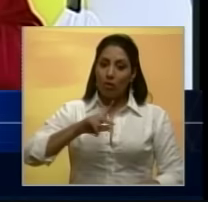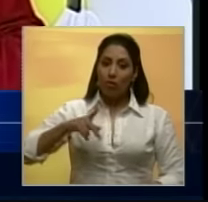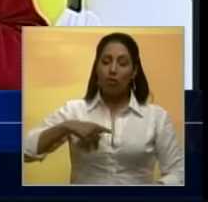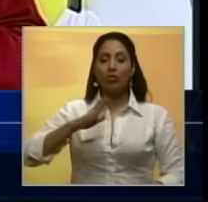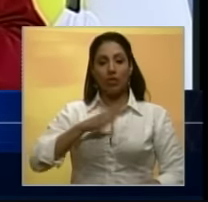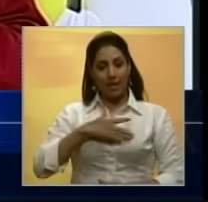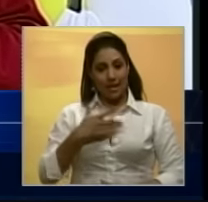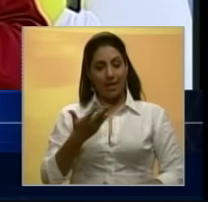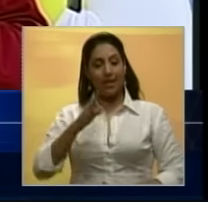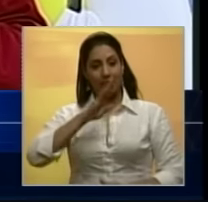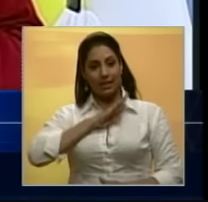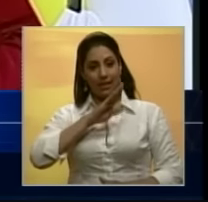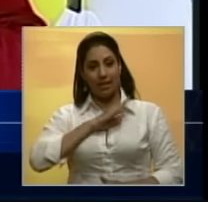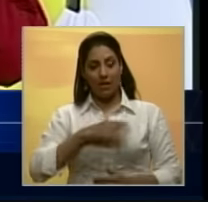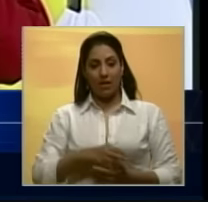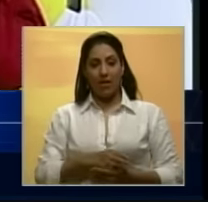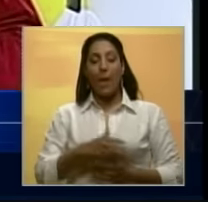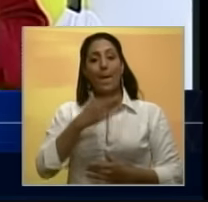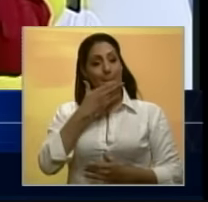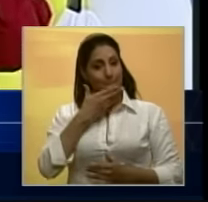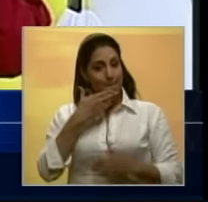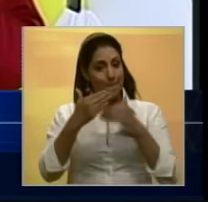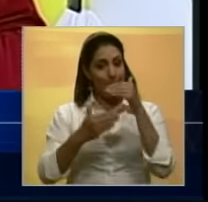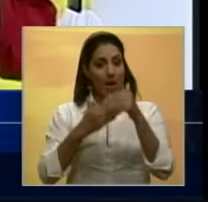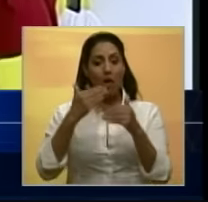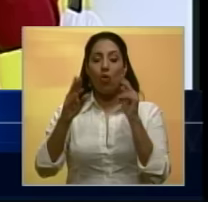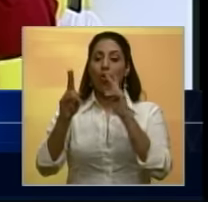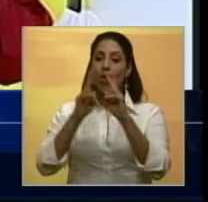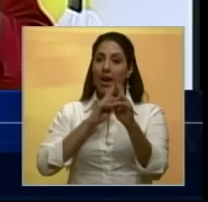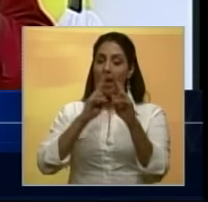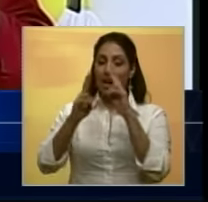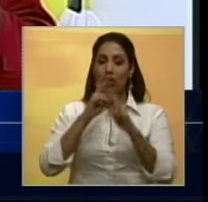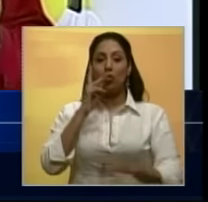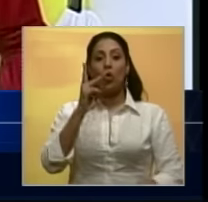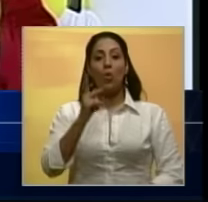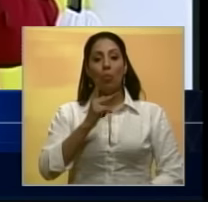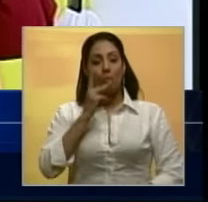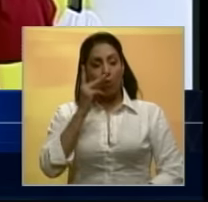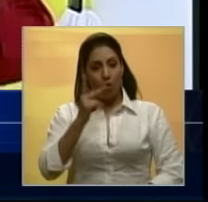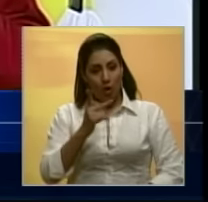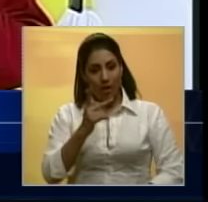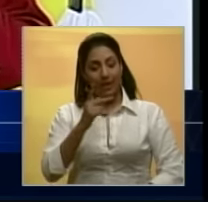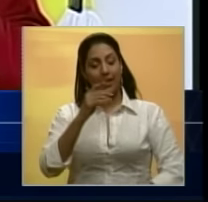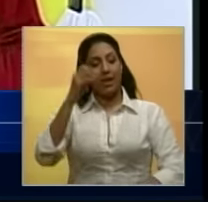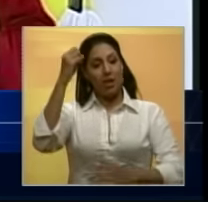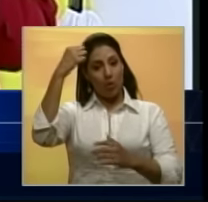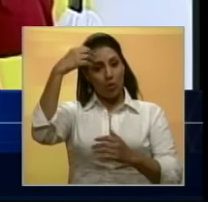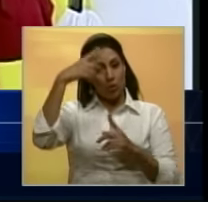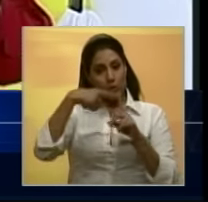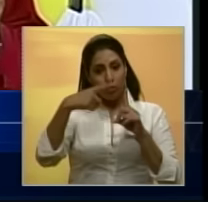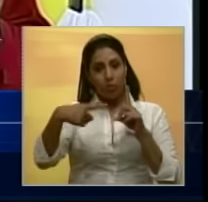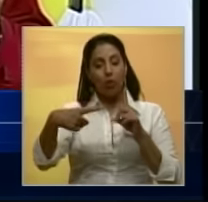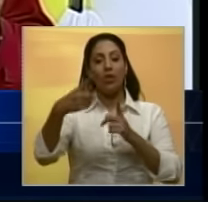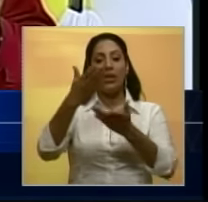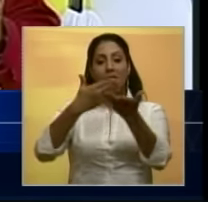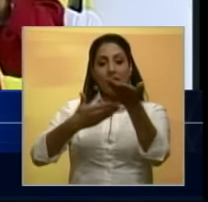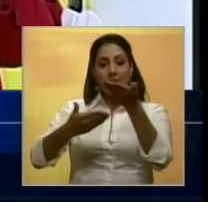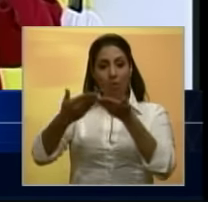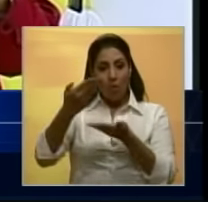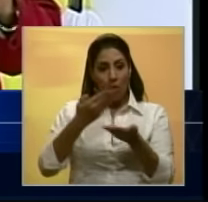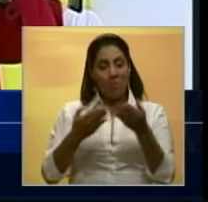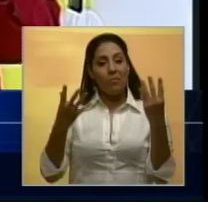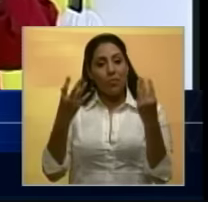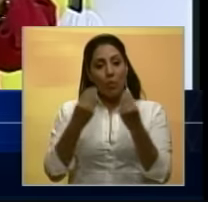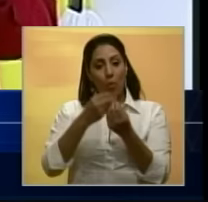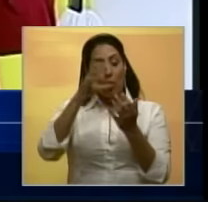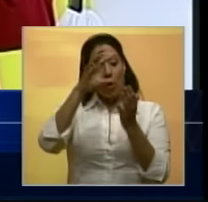Nosotros queremos tener las mejores relaciones políticas, energéticas, económicas con